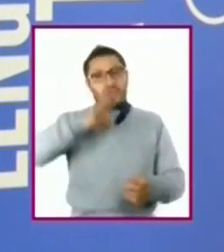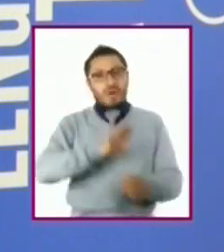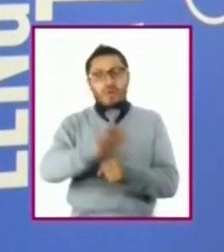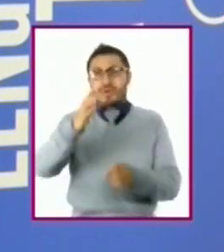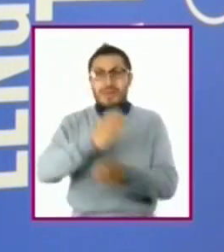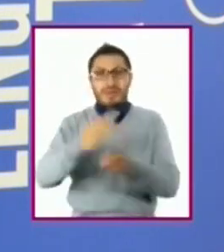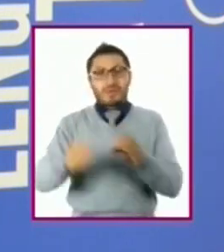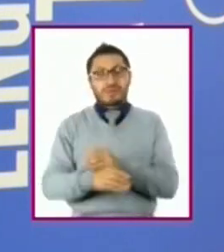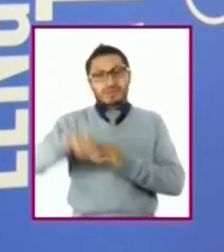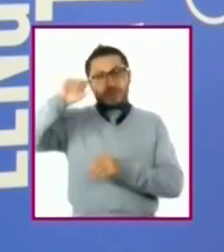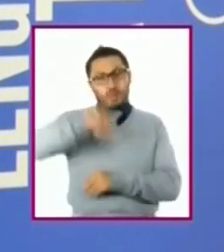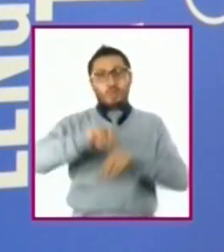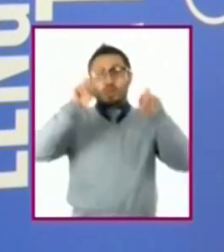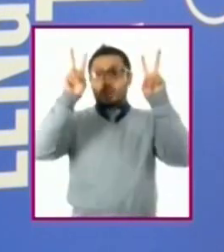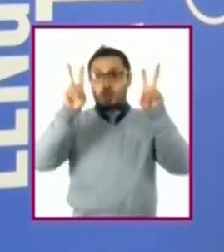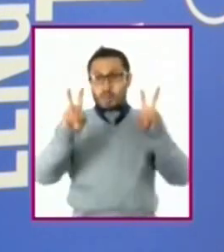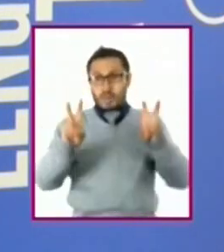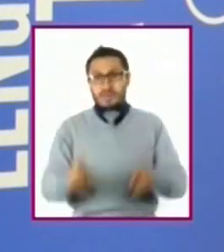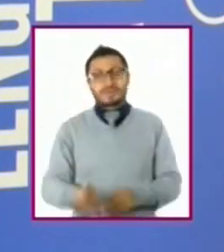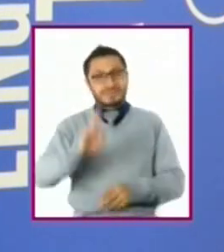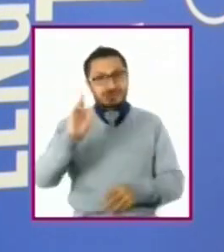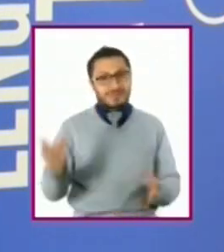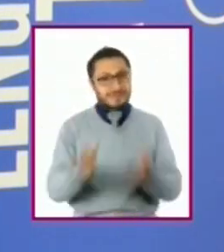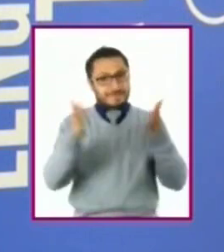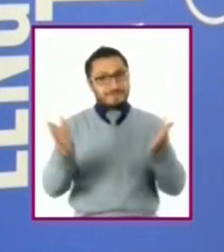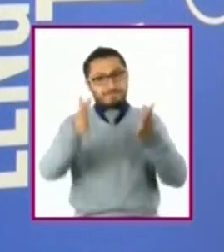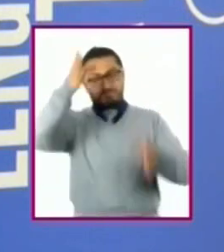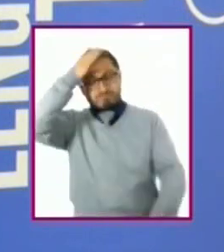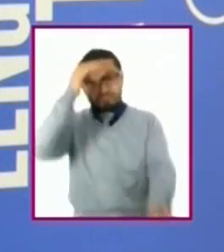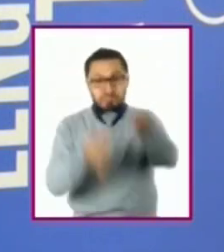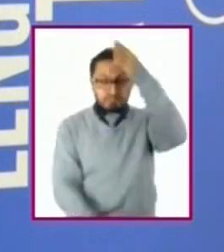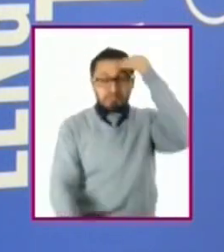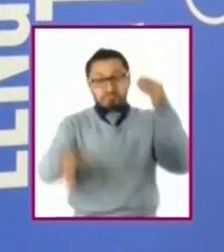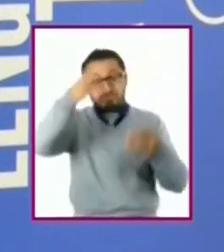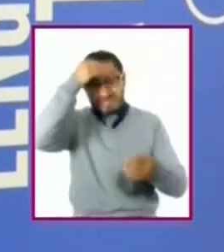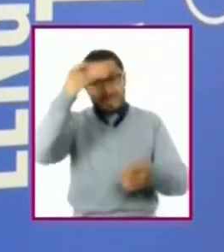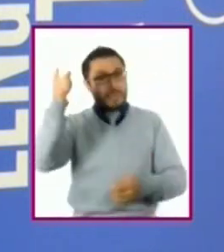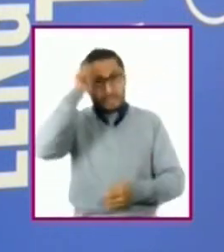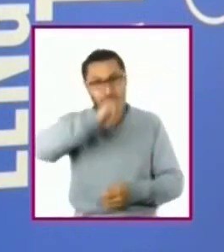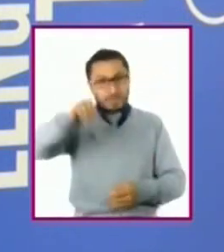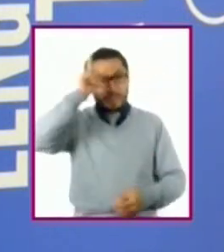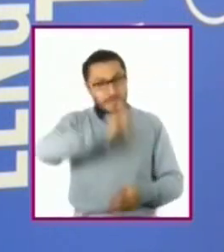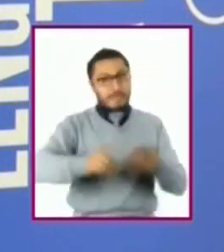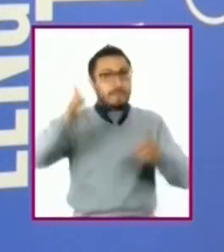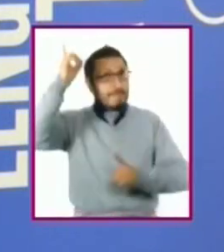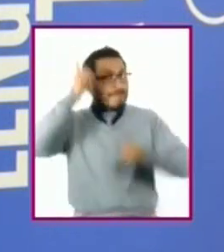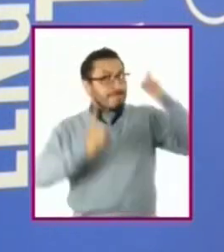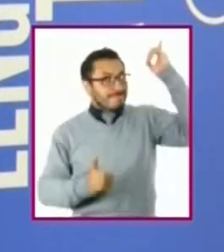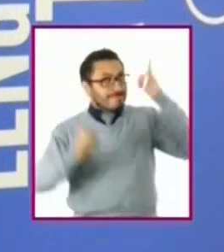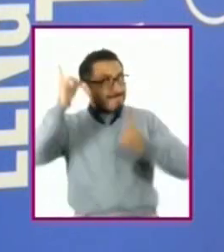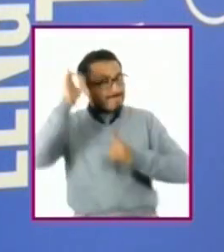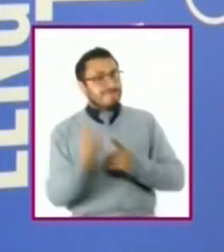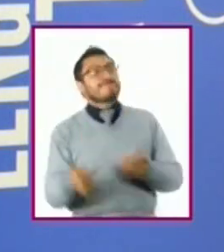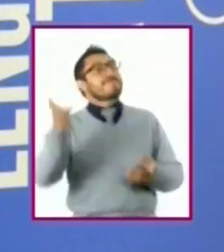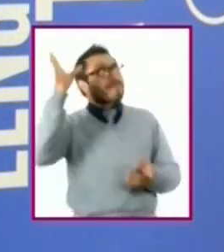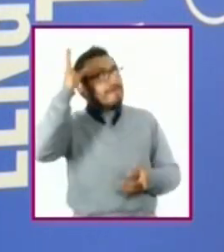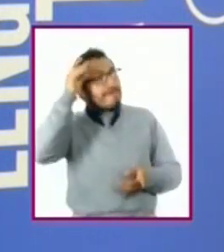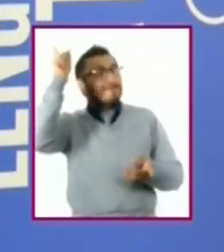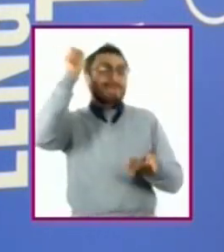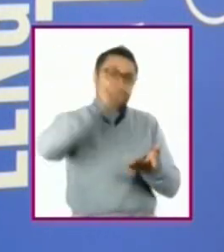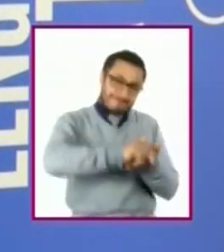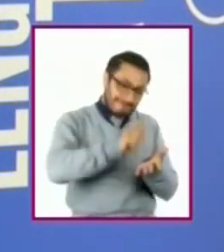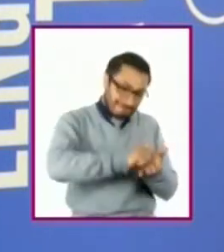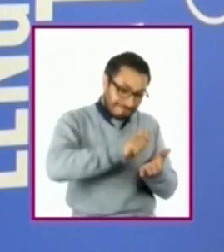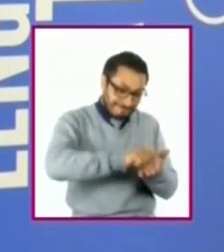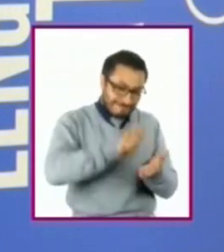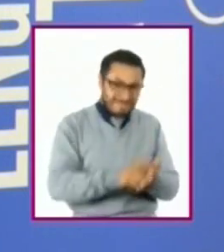veamos hoy es para reforzar su conocimiento, así que les recomiendo llevar un registro de las dudas, inquietudes o dificultades que surjan al resolver